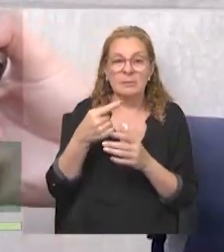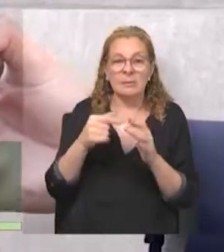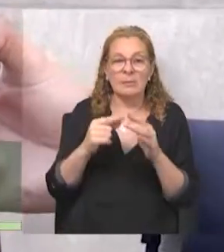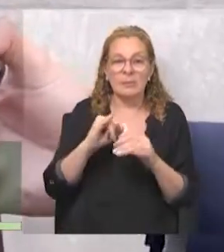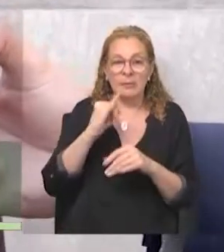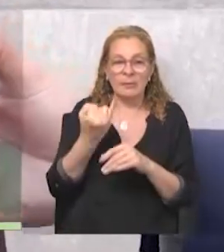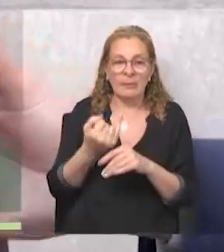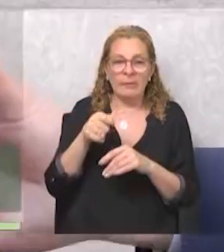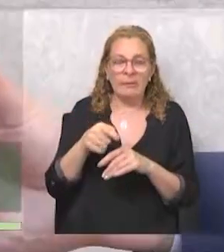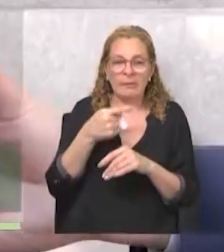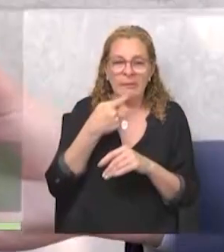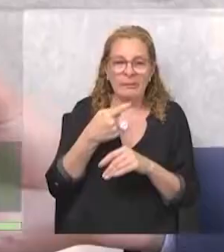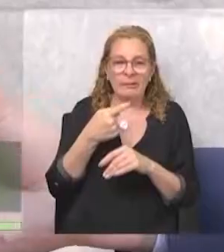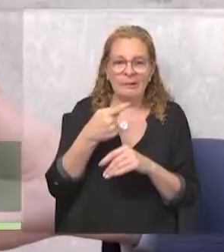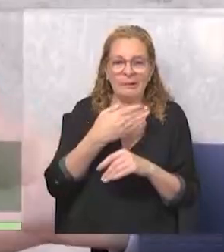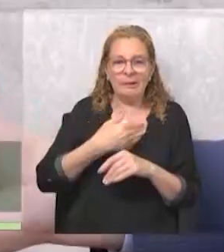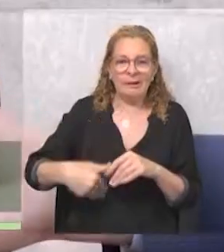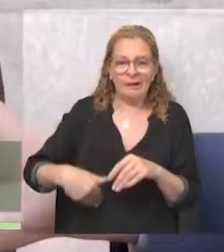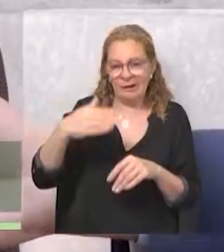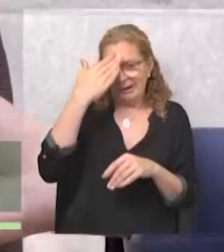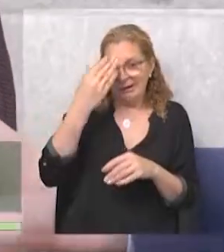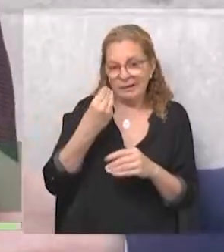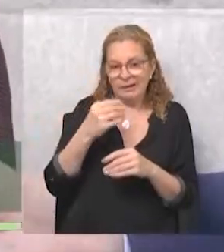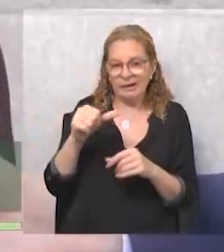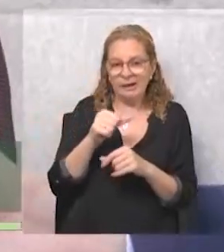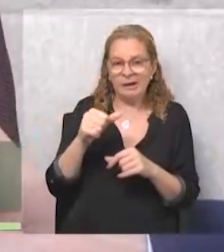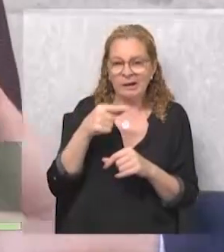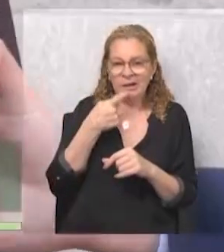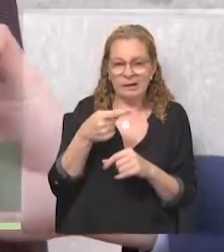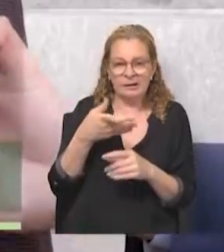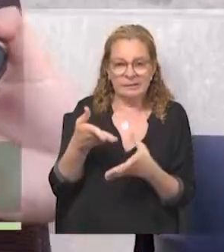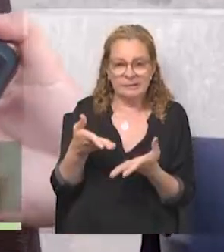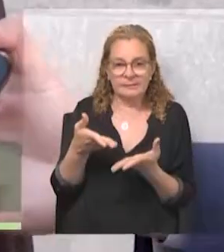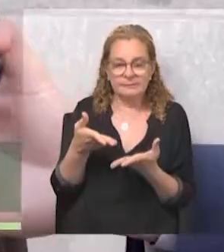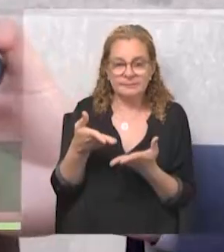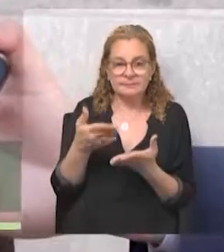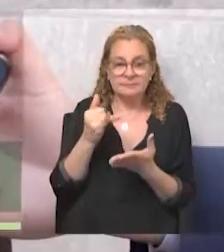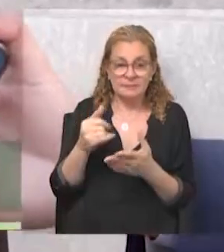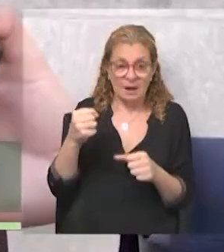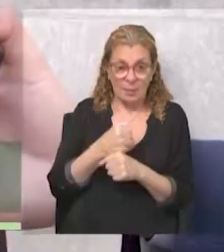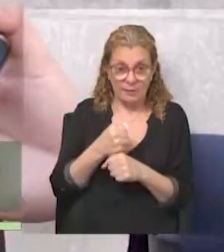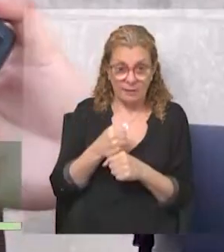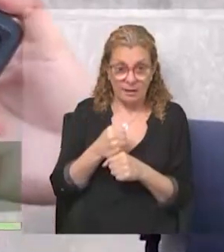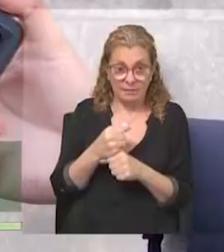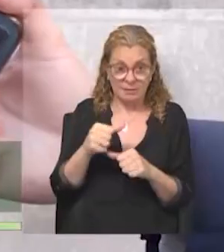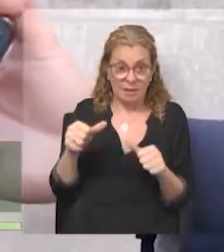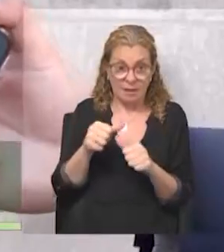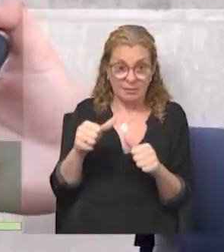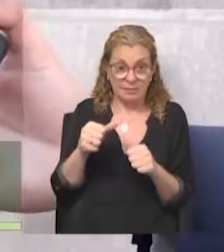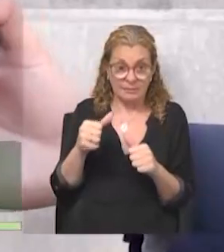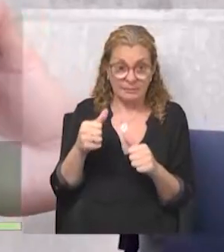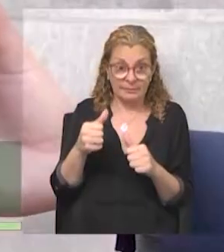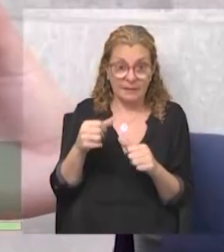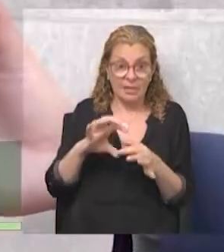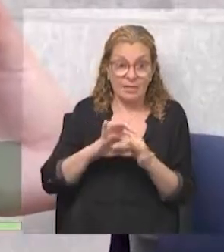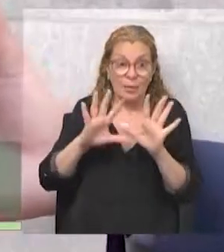una bala de plata ahora en un eventual gobierno del frente amplio Cómo se aplicaría esto si se está en contra si se aprueba se aplica es la